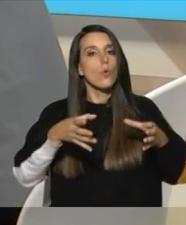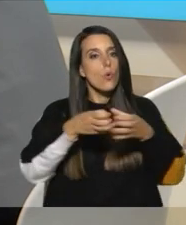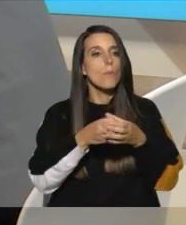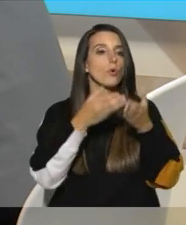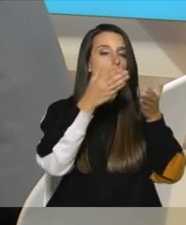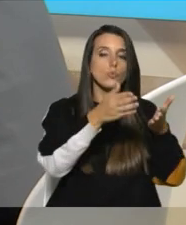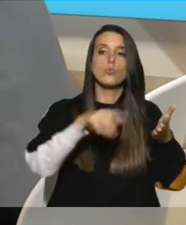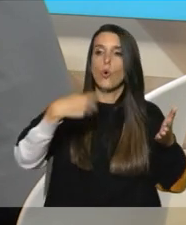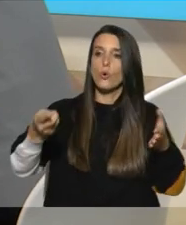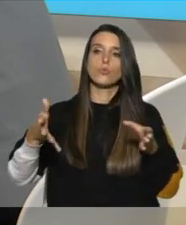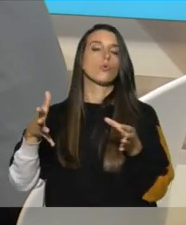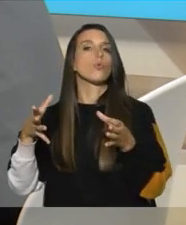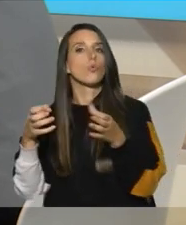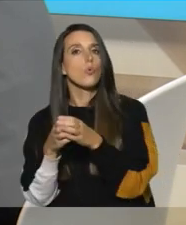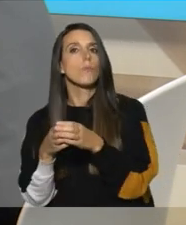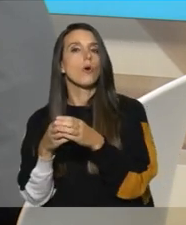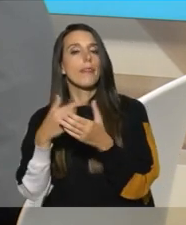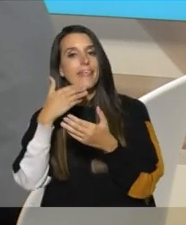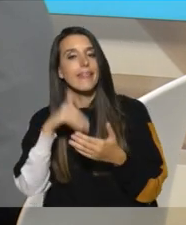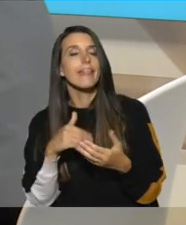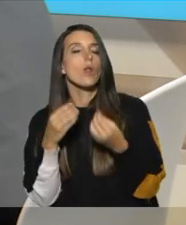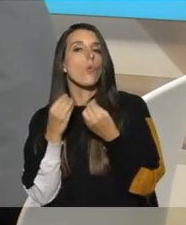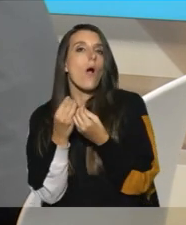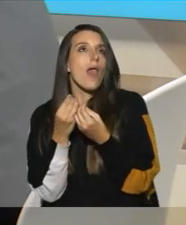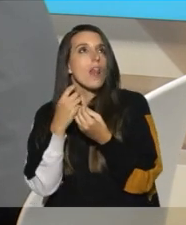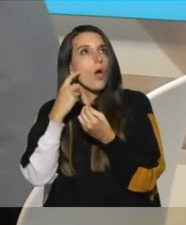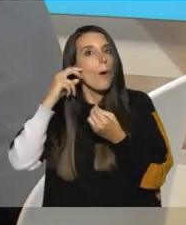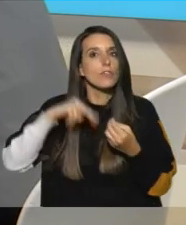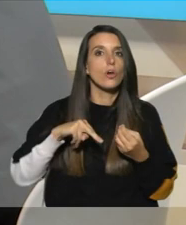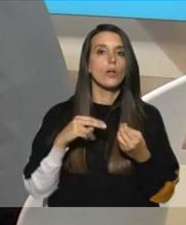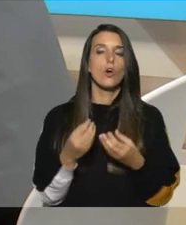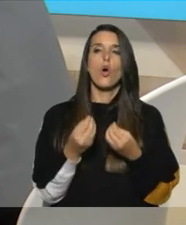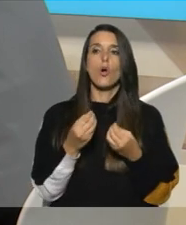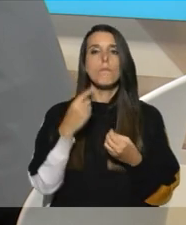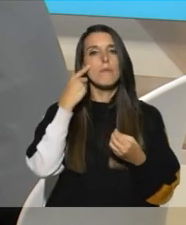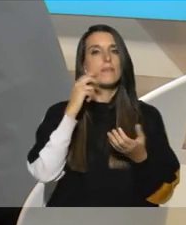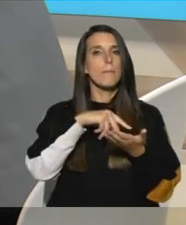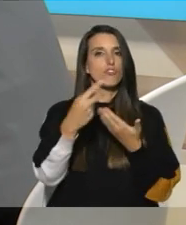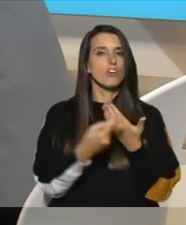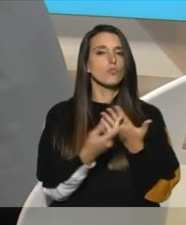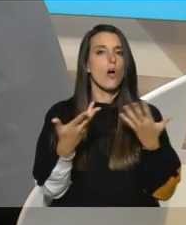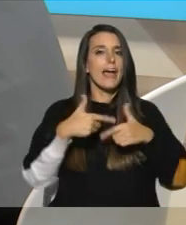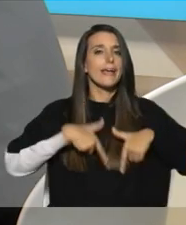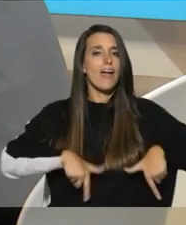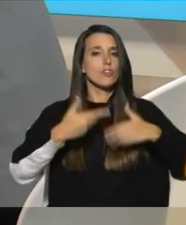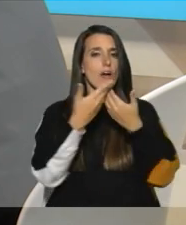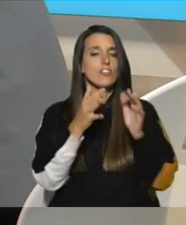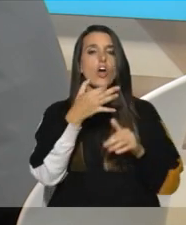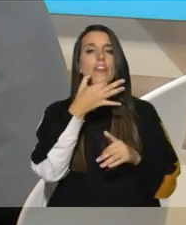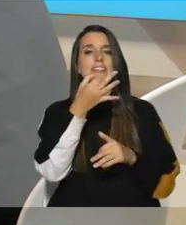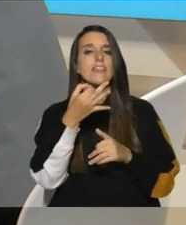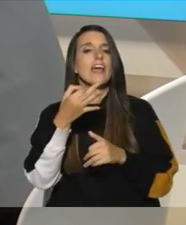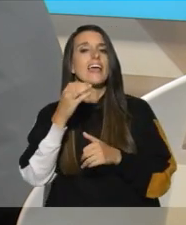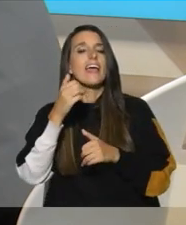ustedes y otros tratando de dar a entender su punto de vista. ¿Cómo ve este proyecto? Es de Cabildo Abierto, de darle prisión